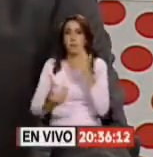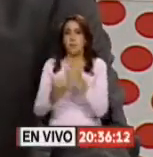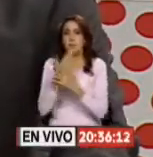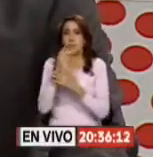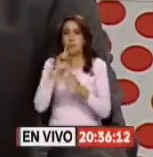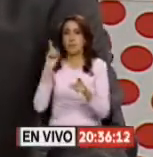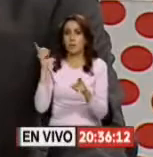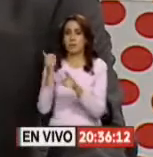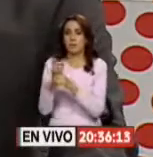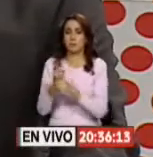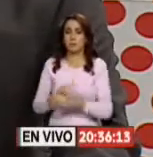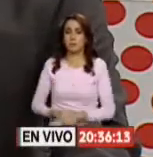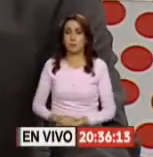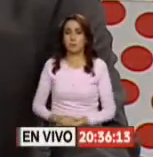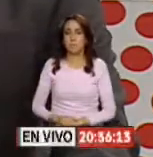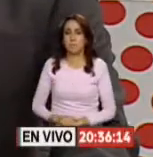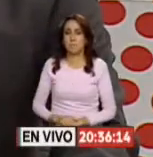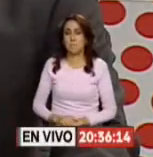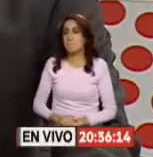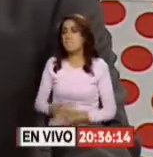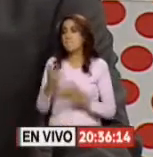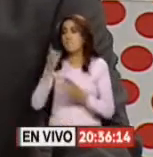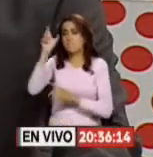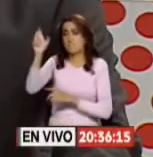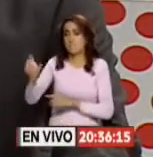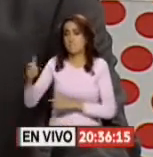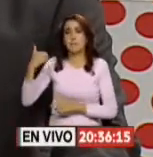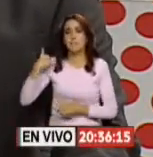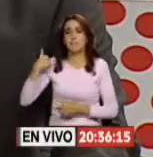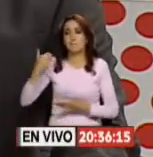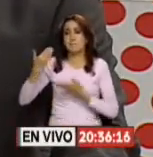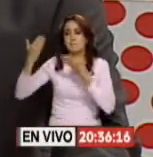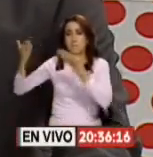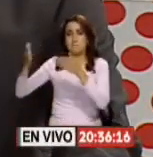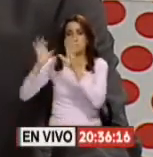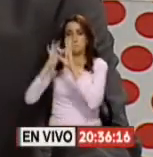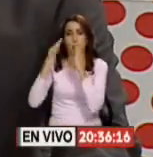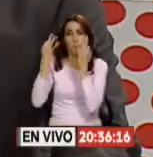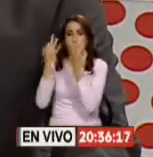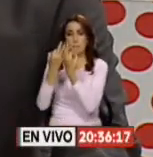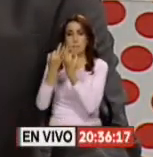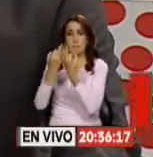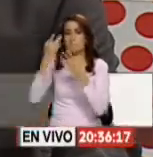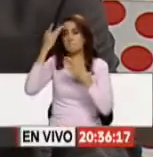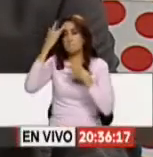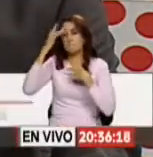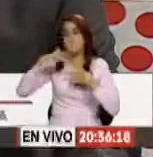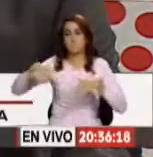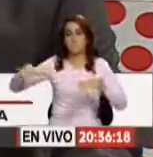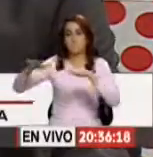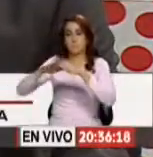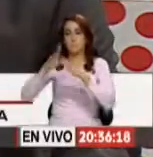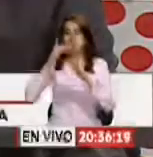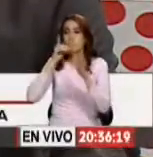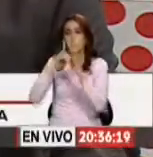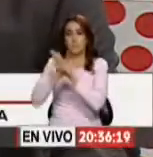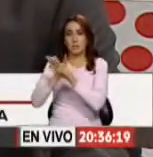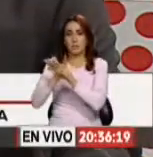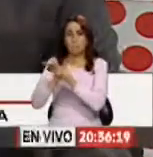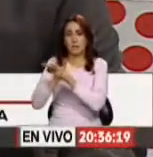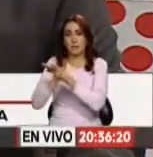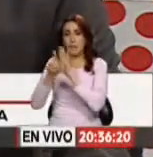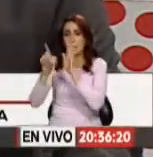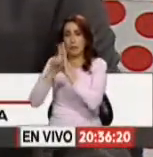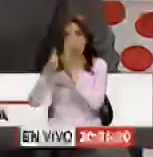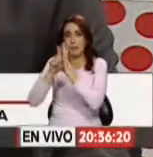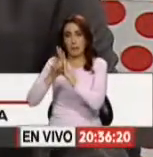Esa es la realidad. Entonces, ¿qué toca al paciente? El paciente y su familia lo que tiene que hacer es realizar la demanda por la vía legal. Claro.